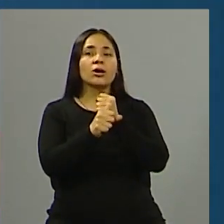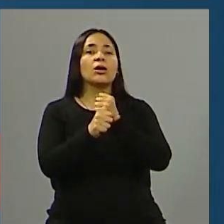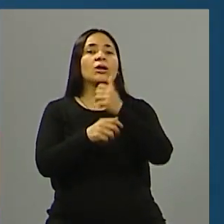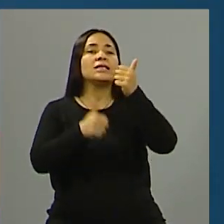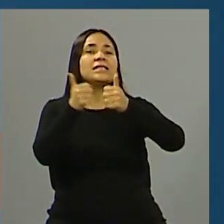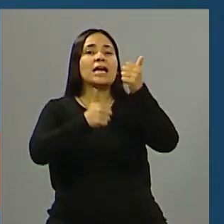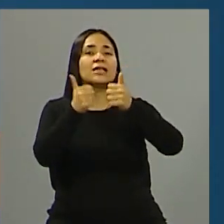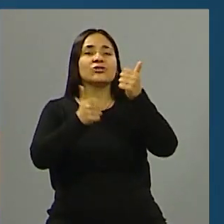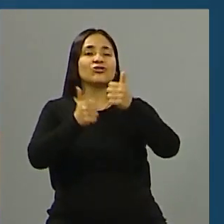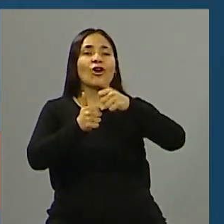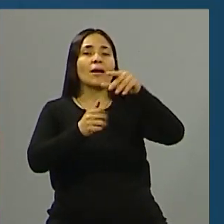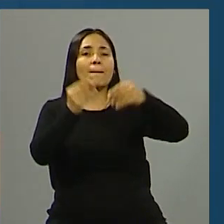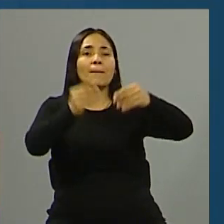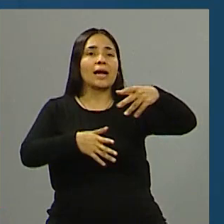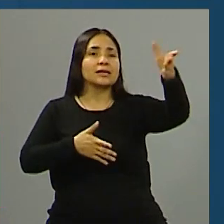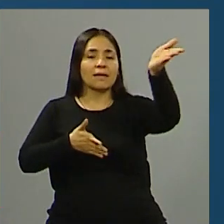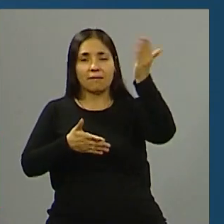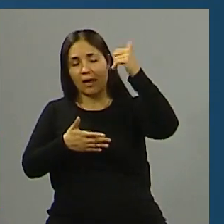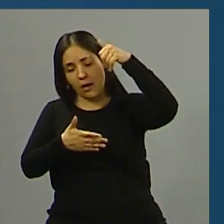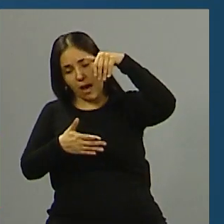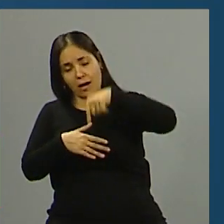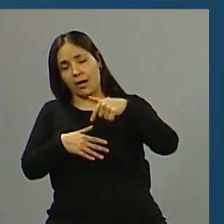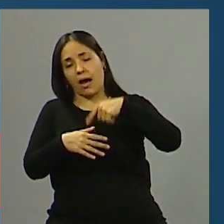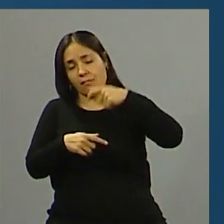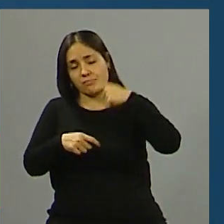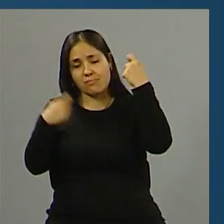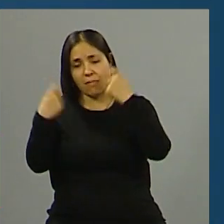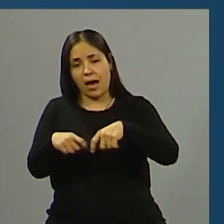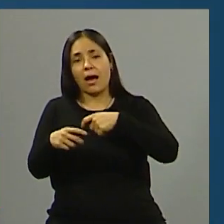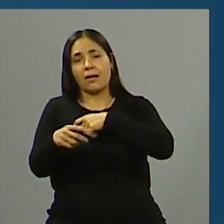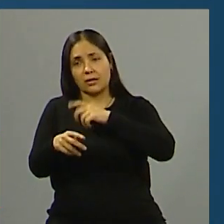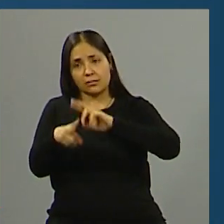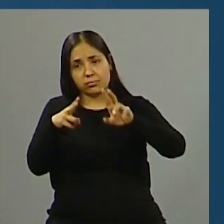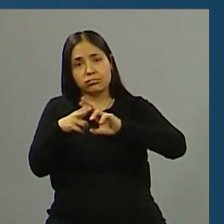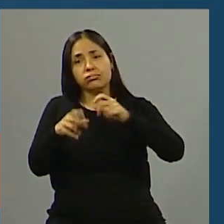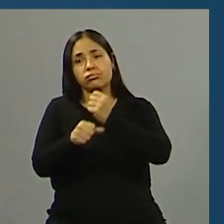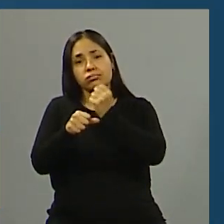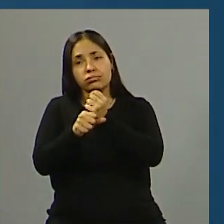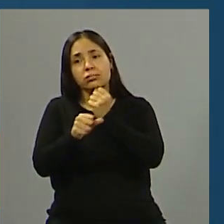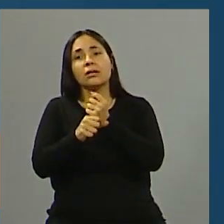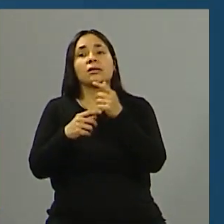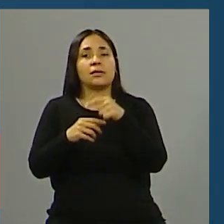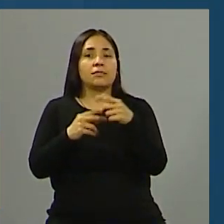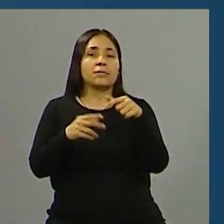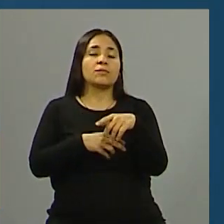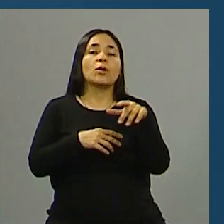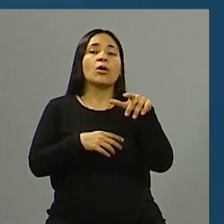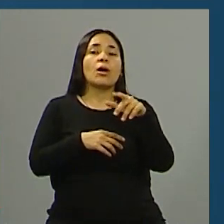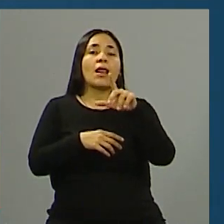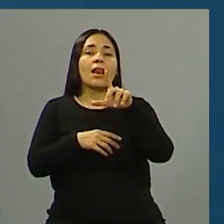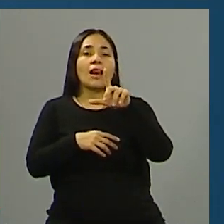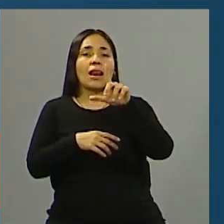rieles para poder hacer una renovación a la altura de Vías Ley hasta La Paz, que es el